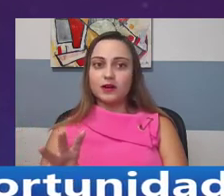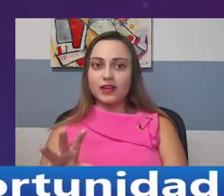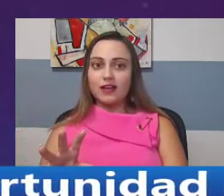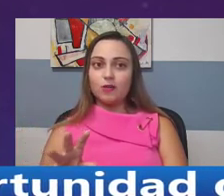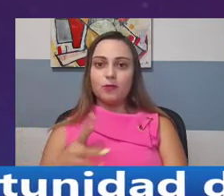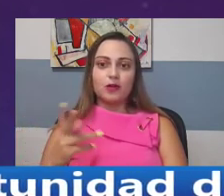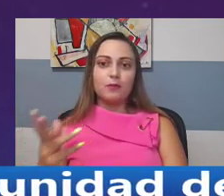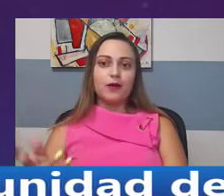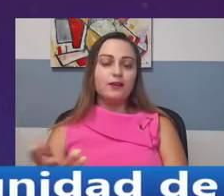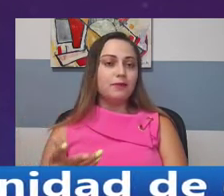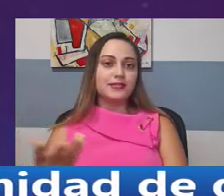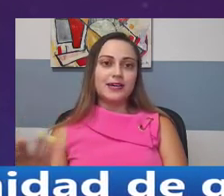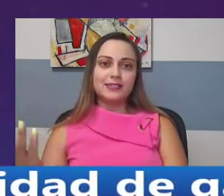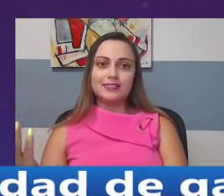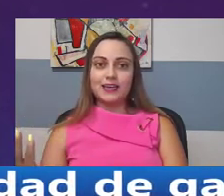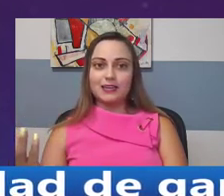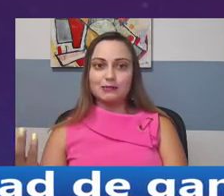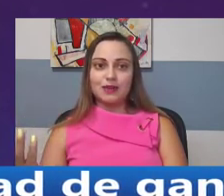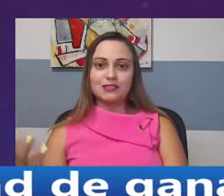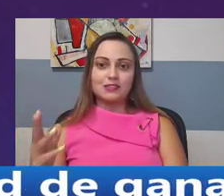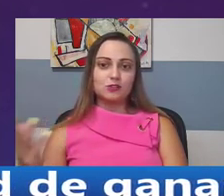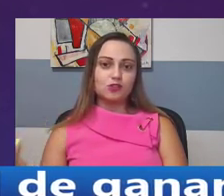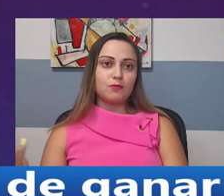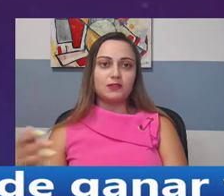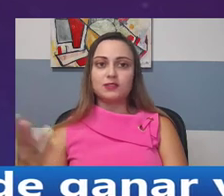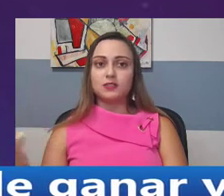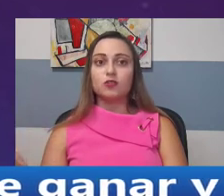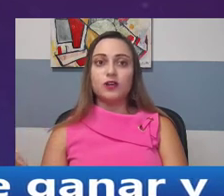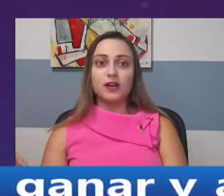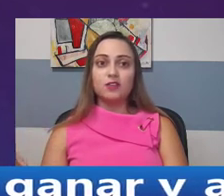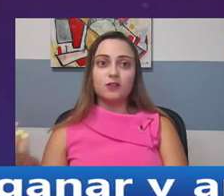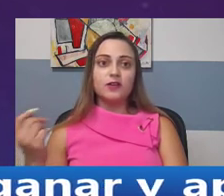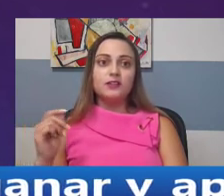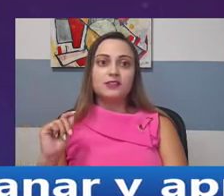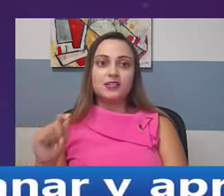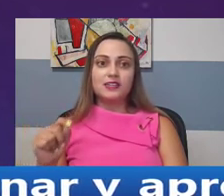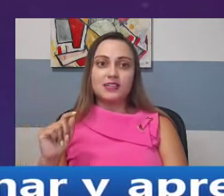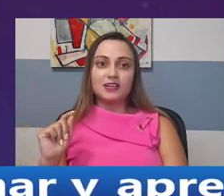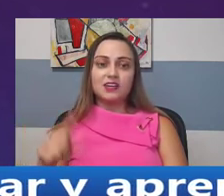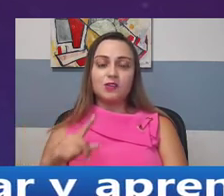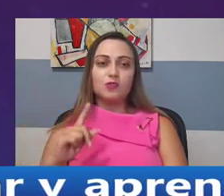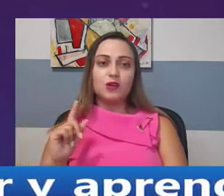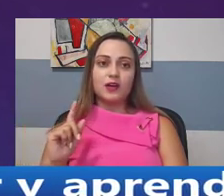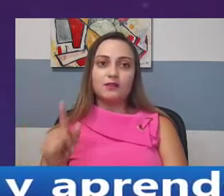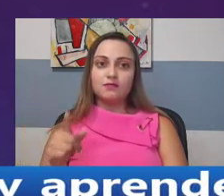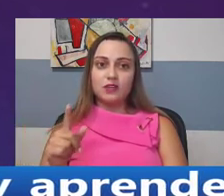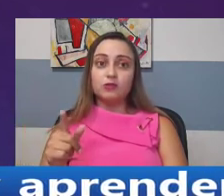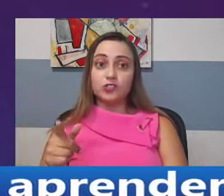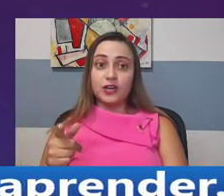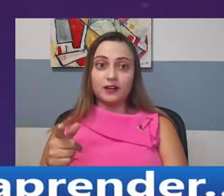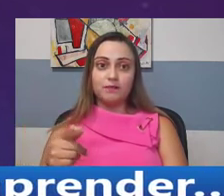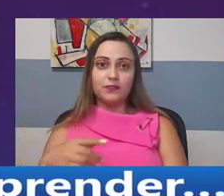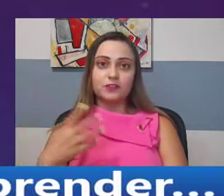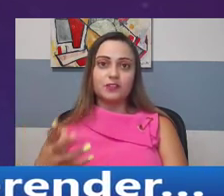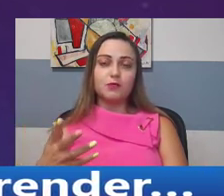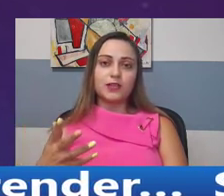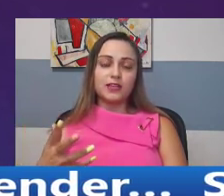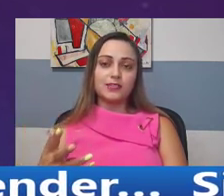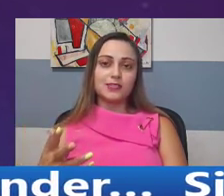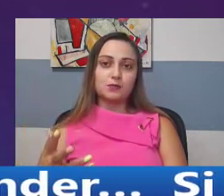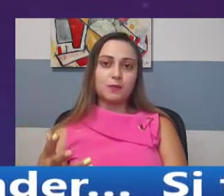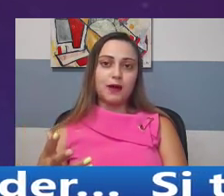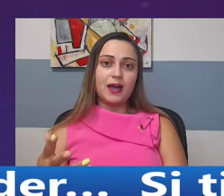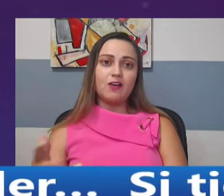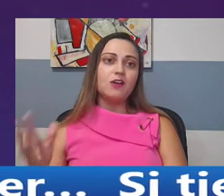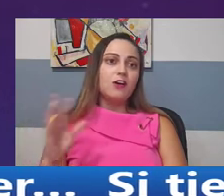dinero guardado porque pueden pasar seis meses, ocho meses, hasta un año sin hacer ningún cierre. Entonces,